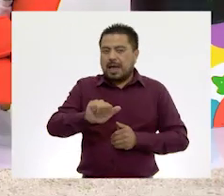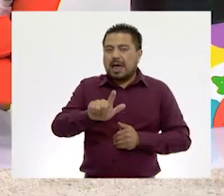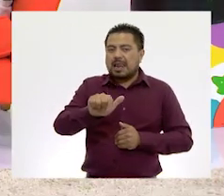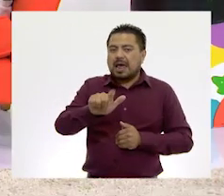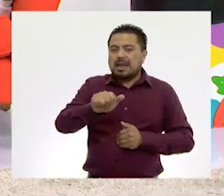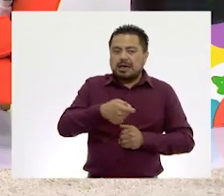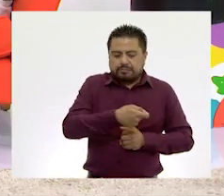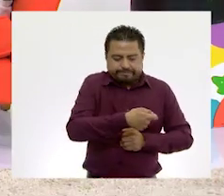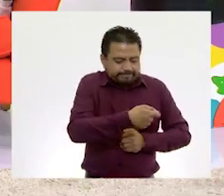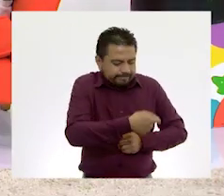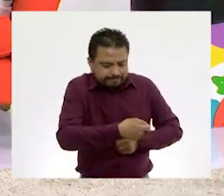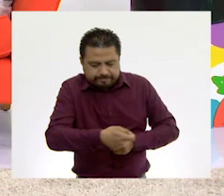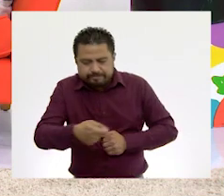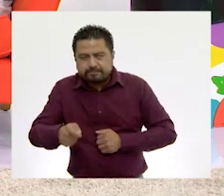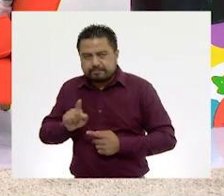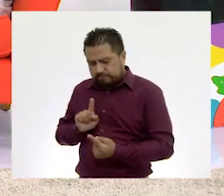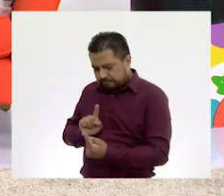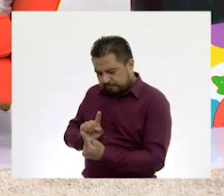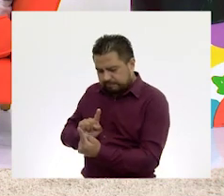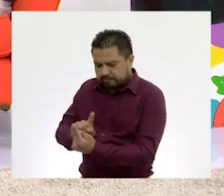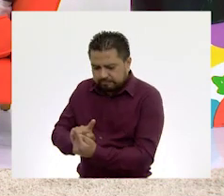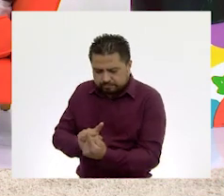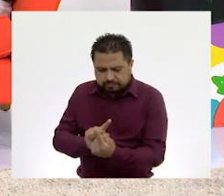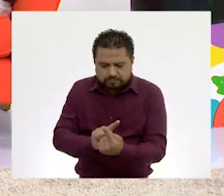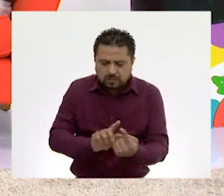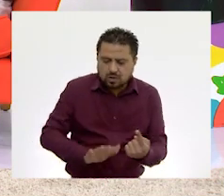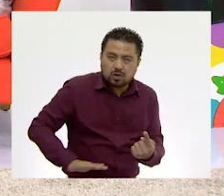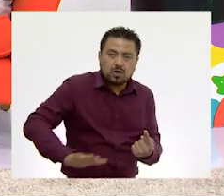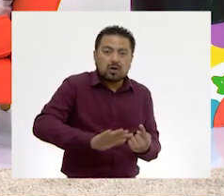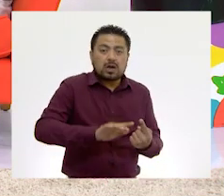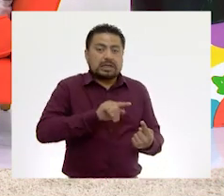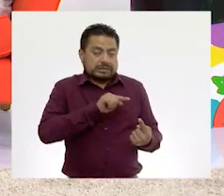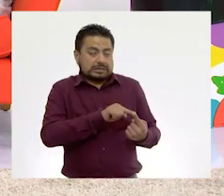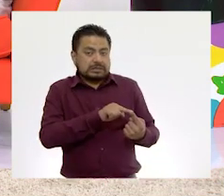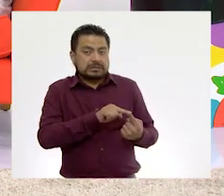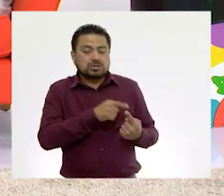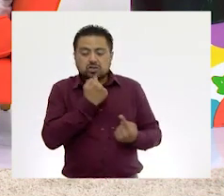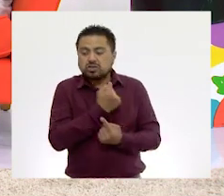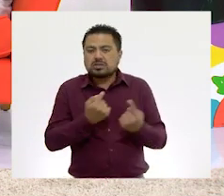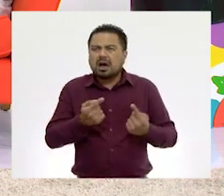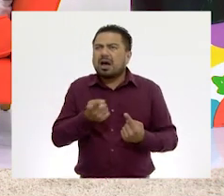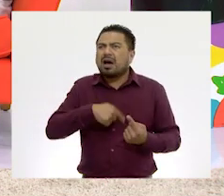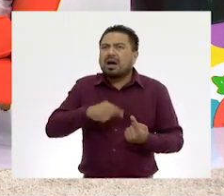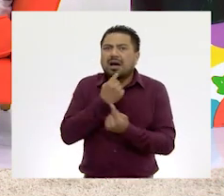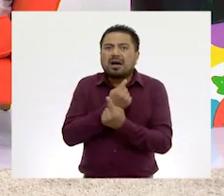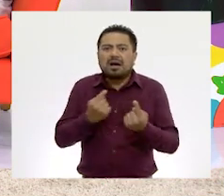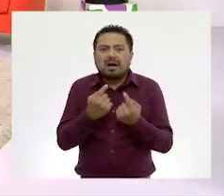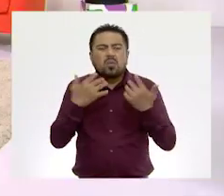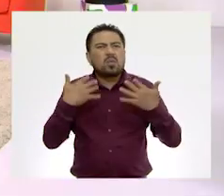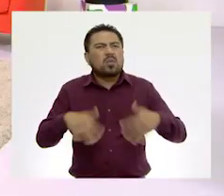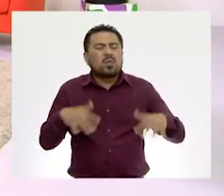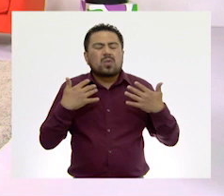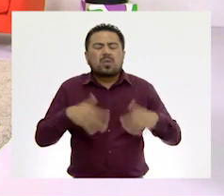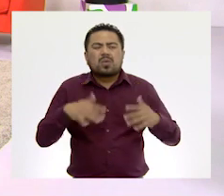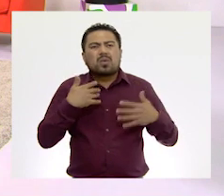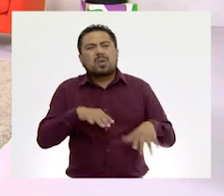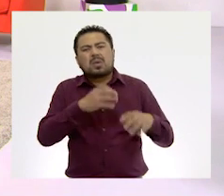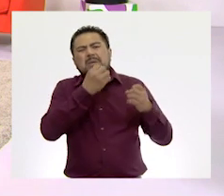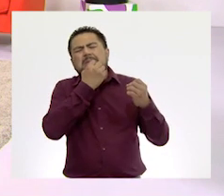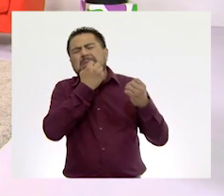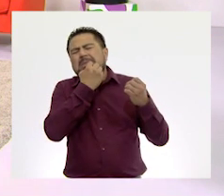a saludarlos, a hablar con ellos, Malala y su papá, y pues para los niños fue una experiencia